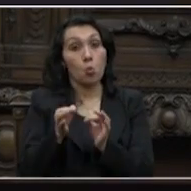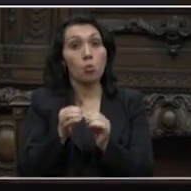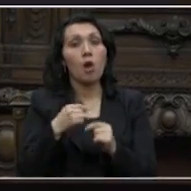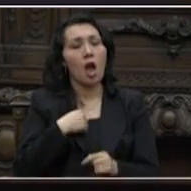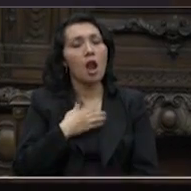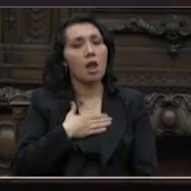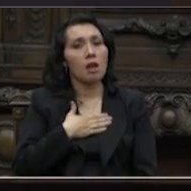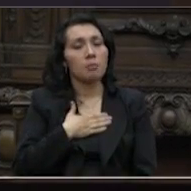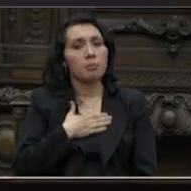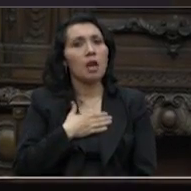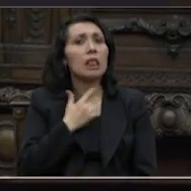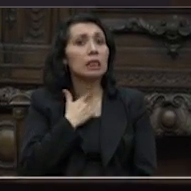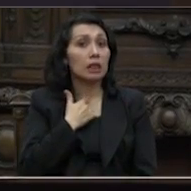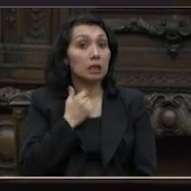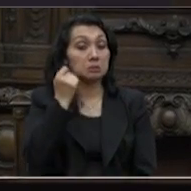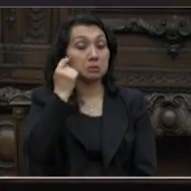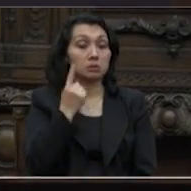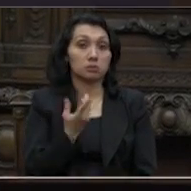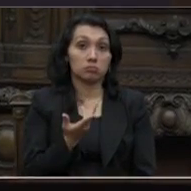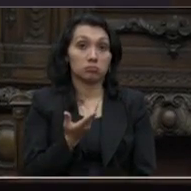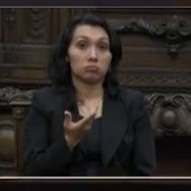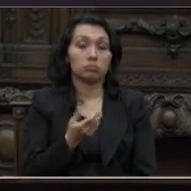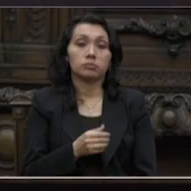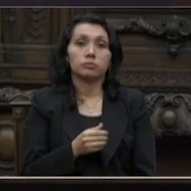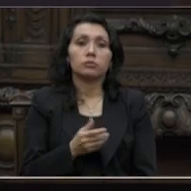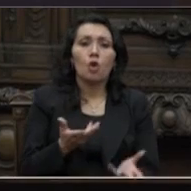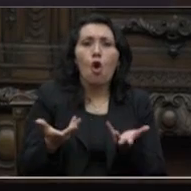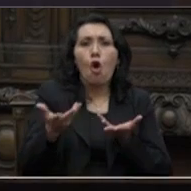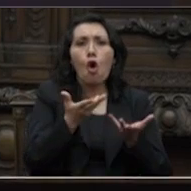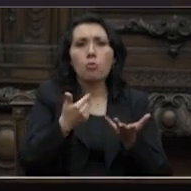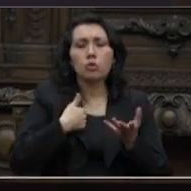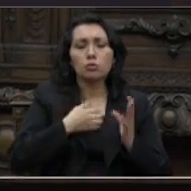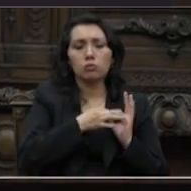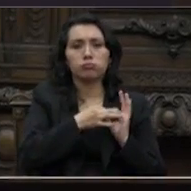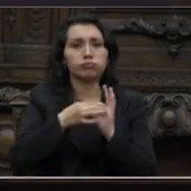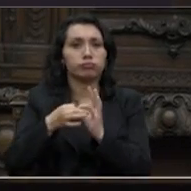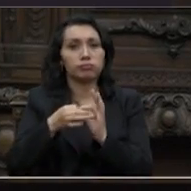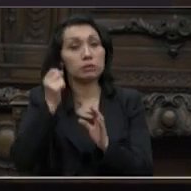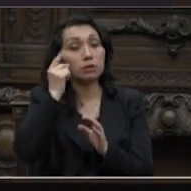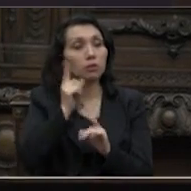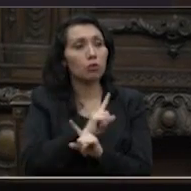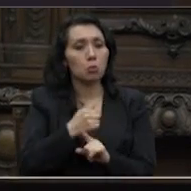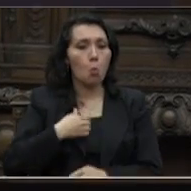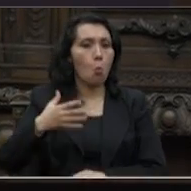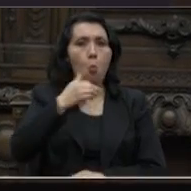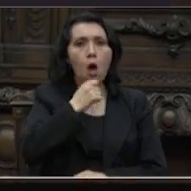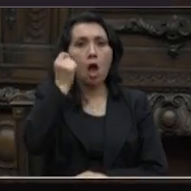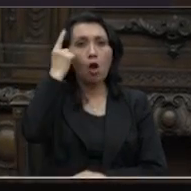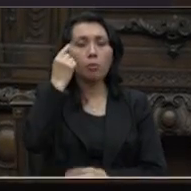que a mí me interesa, ¿no? O sea, ¿cómo interpreto si no comprendo